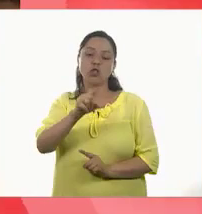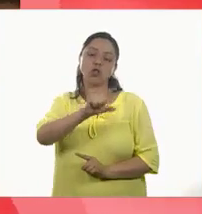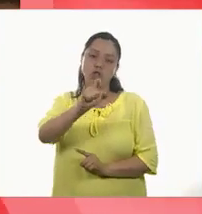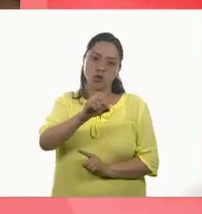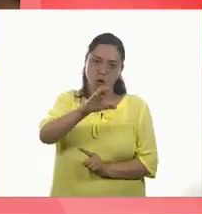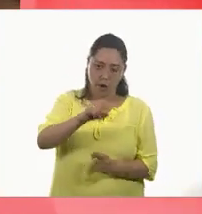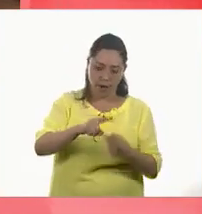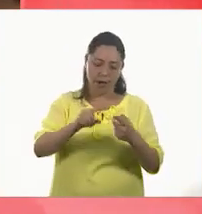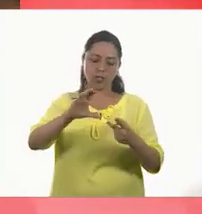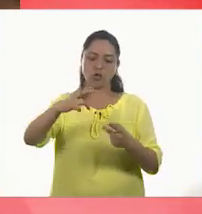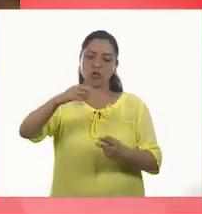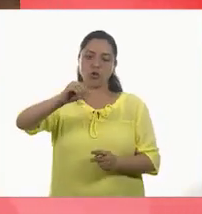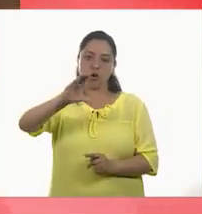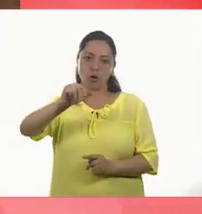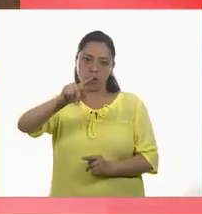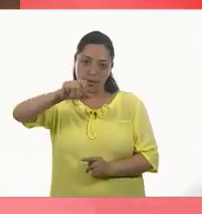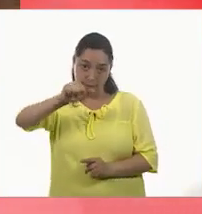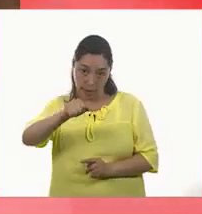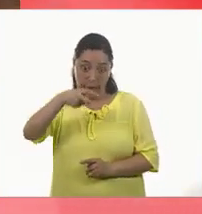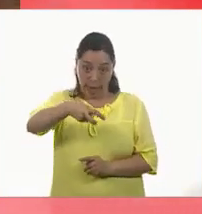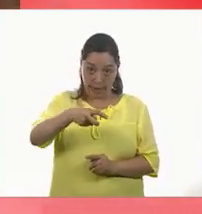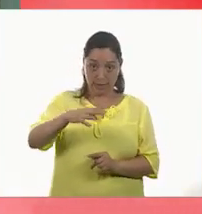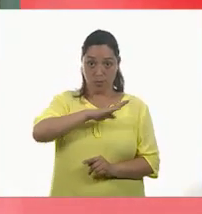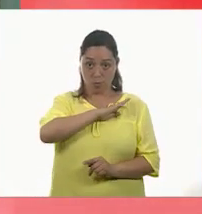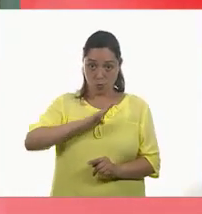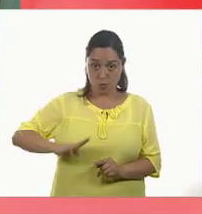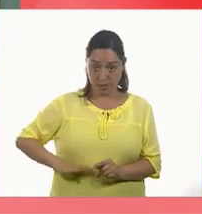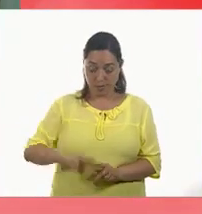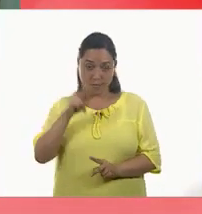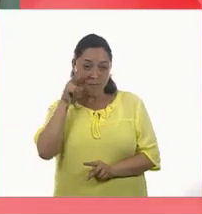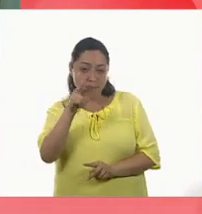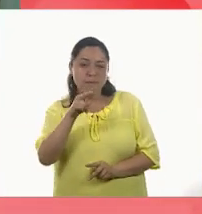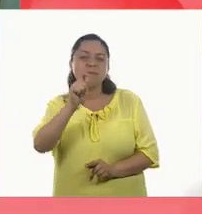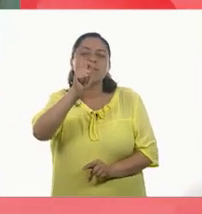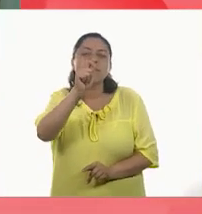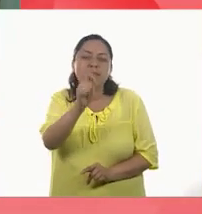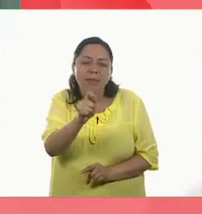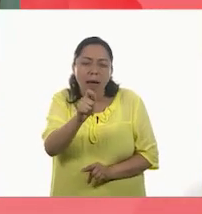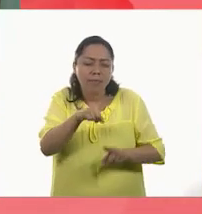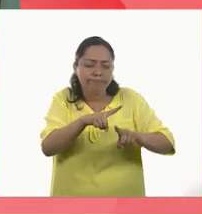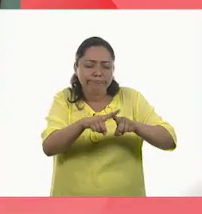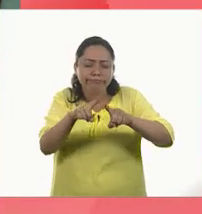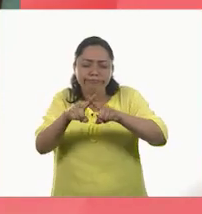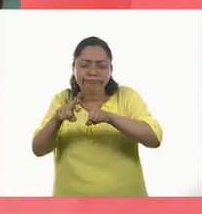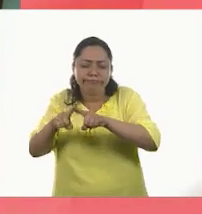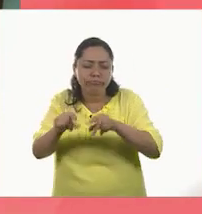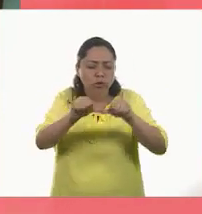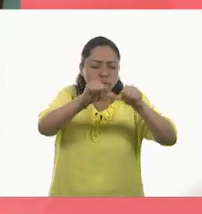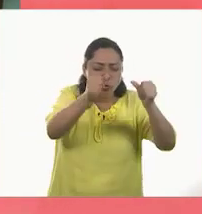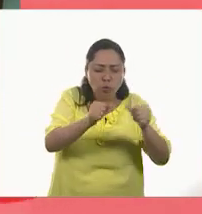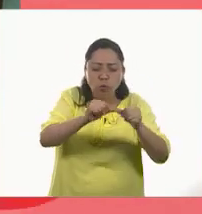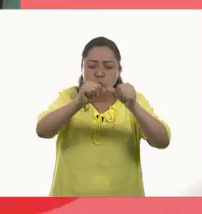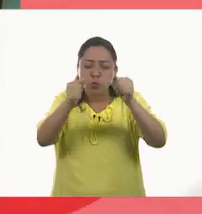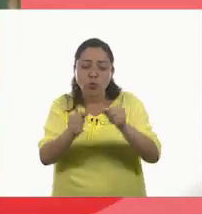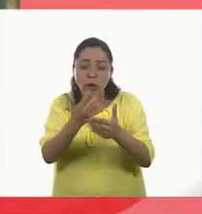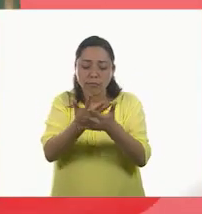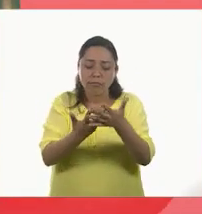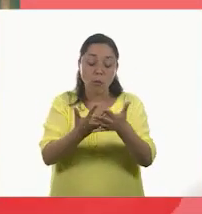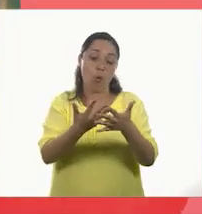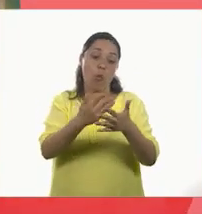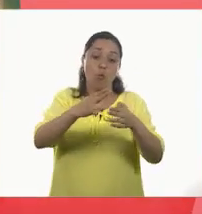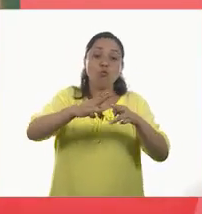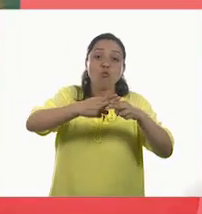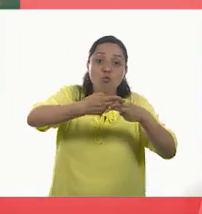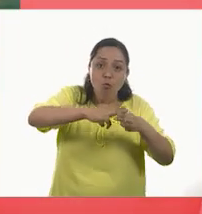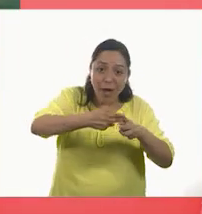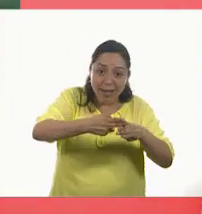yocotán, en este municipio podemos también admirar delicadas piezas artesanales de hueso y madera, y en cuanto a